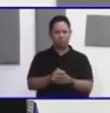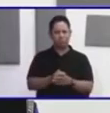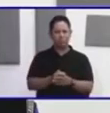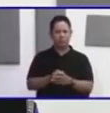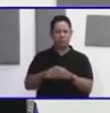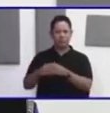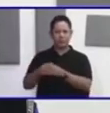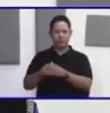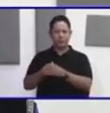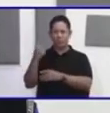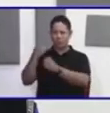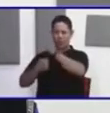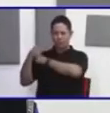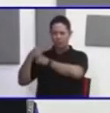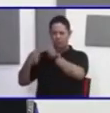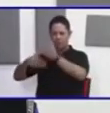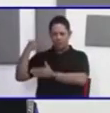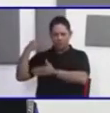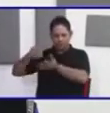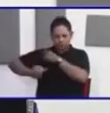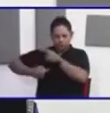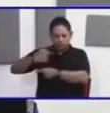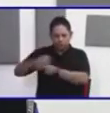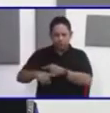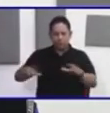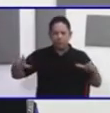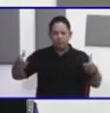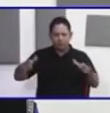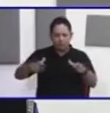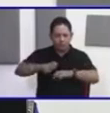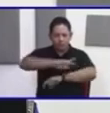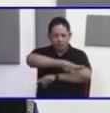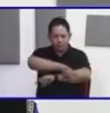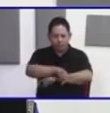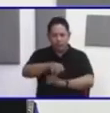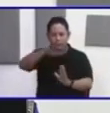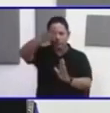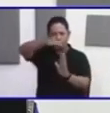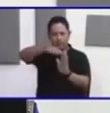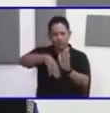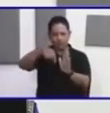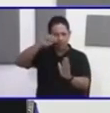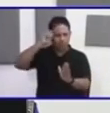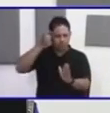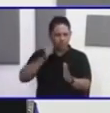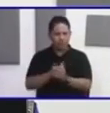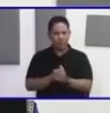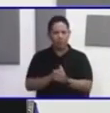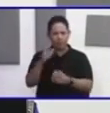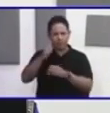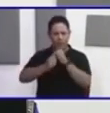año anterior y muy especialmente desde los primeros meses del presente gobierno, del presente